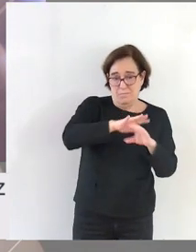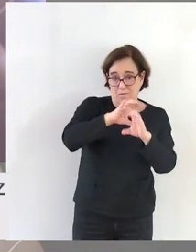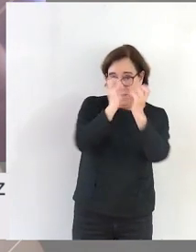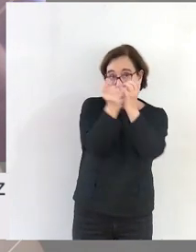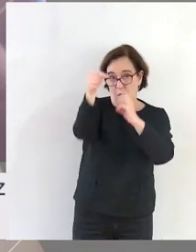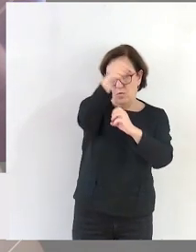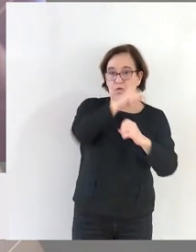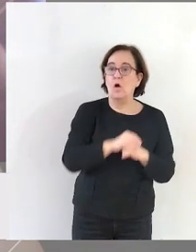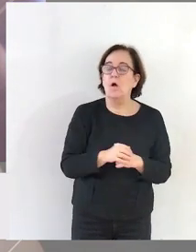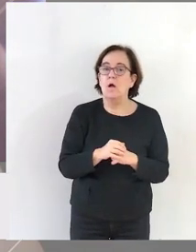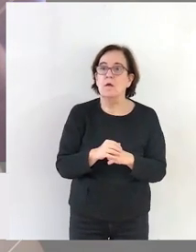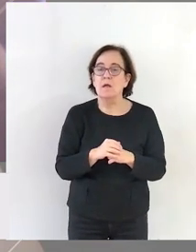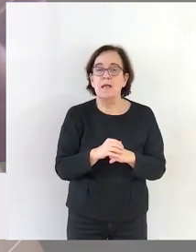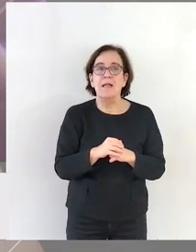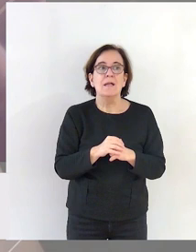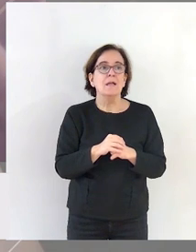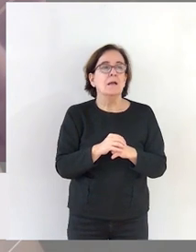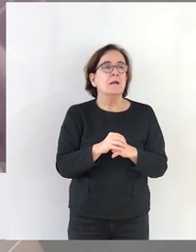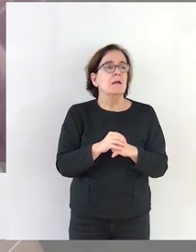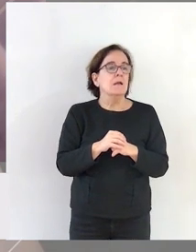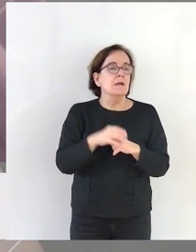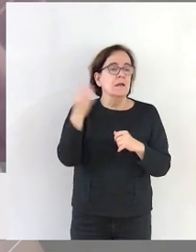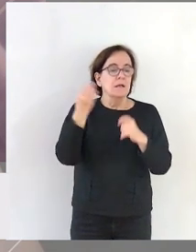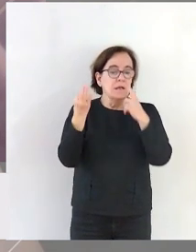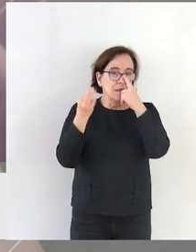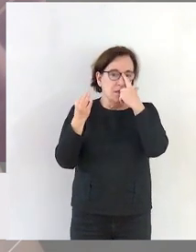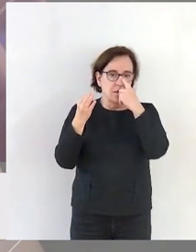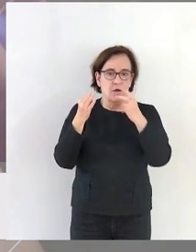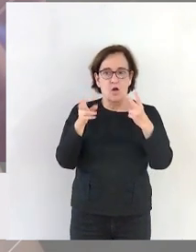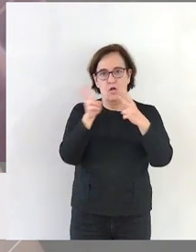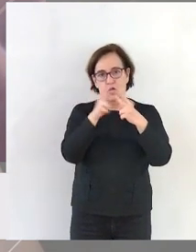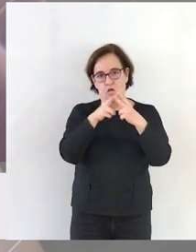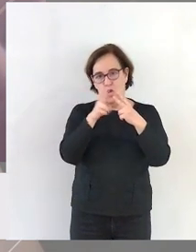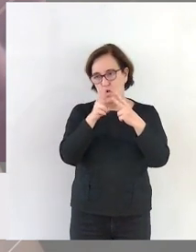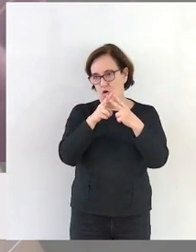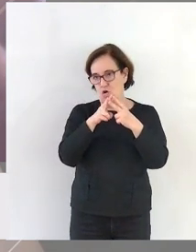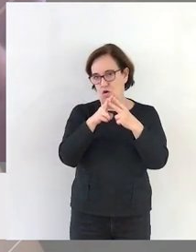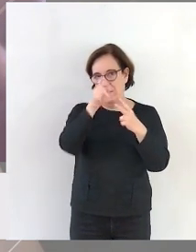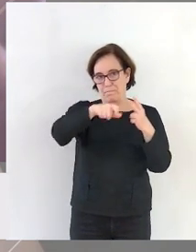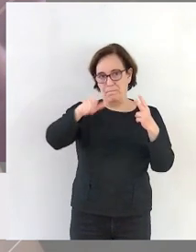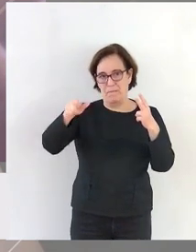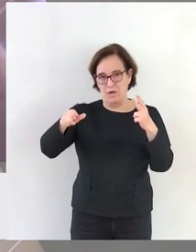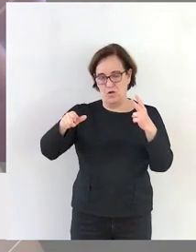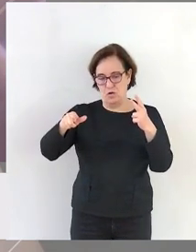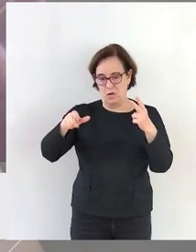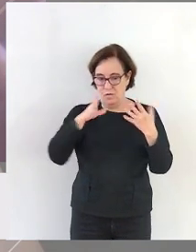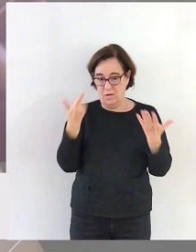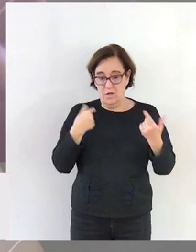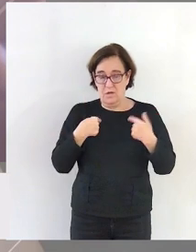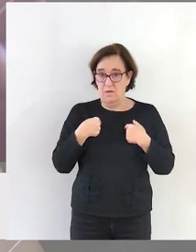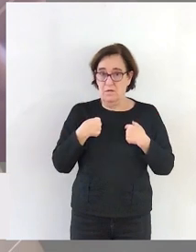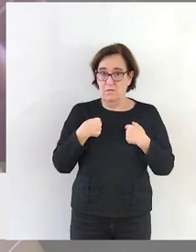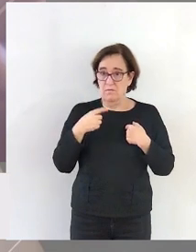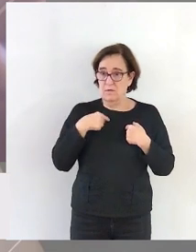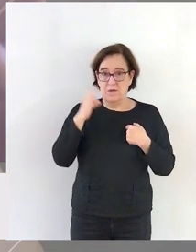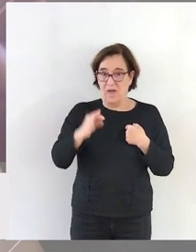mundo pero Y esto qué ocurre que produce dos tipos no de de personas que se desplazan las que se desplazan por